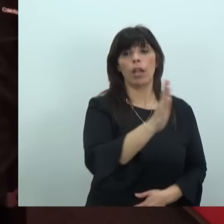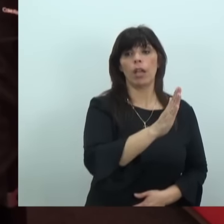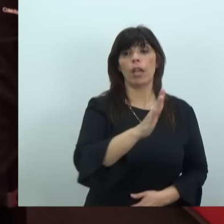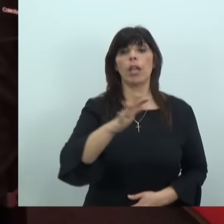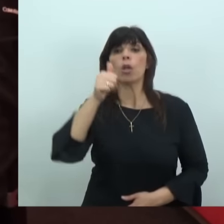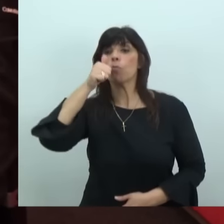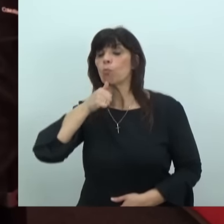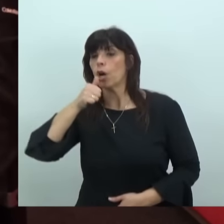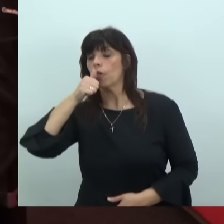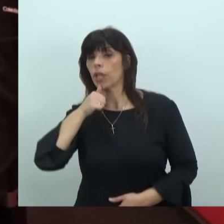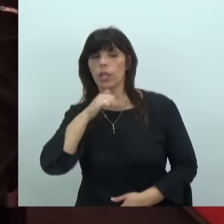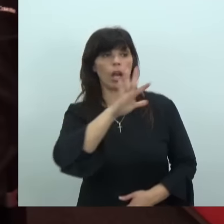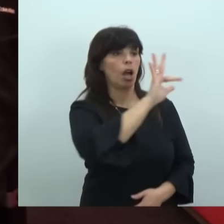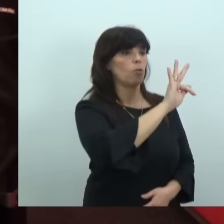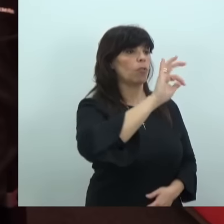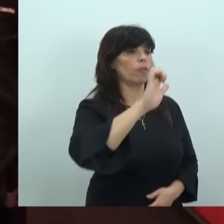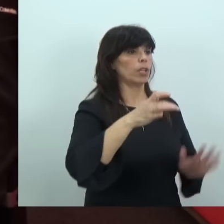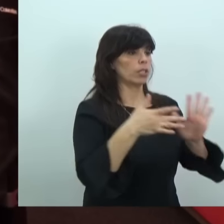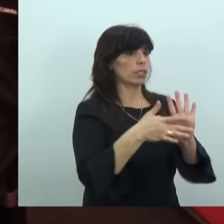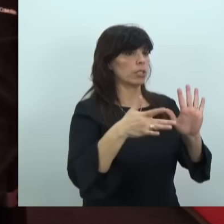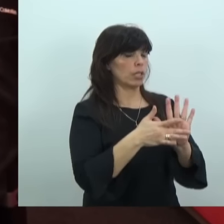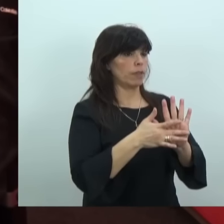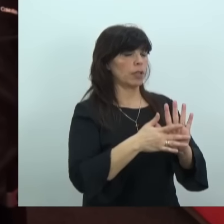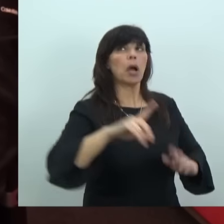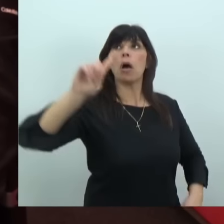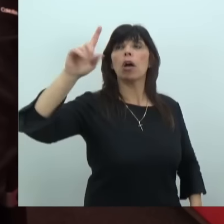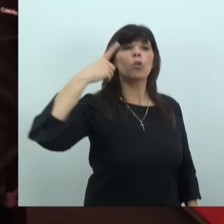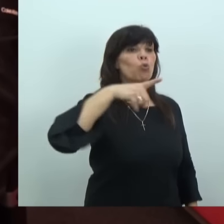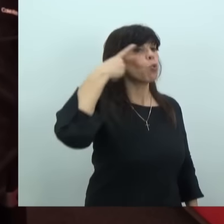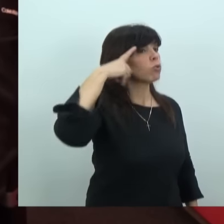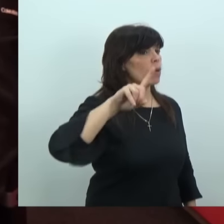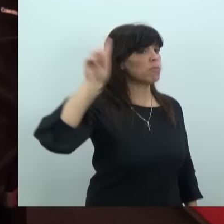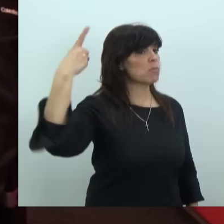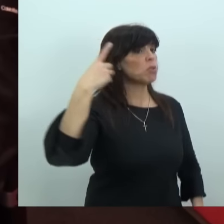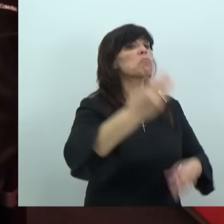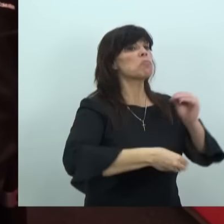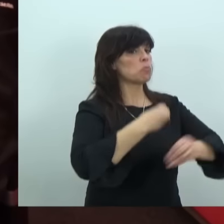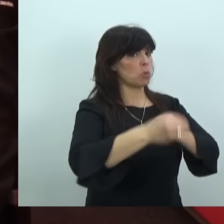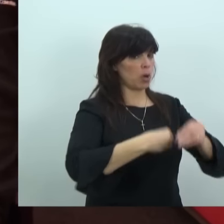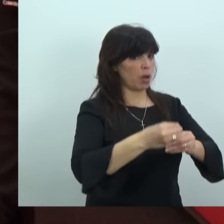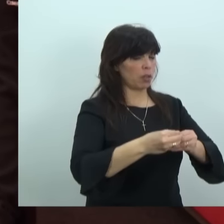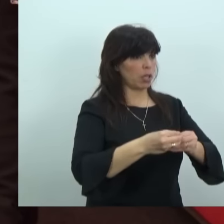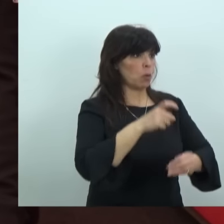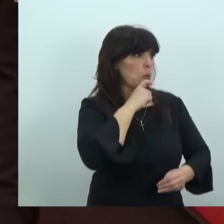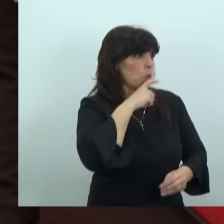significa que tú sabes que Dios ya lo hará de alguna forma. Mira lo que